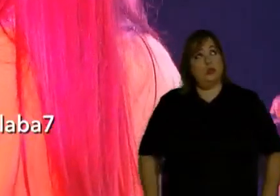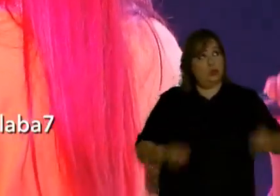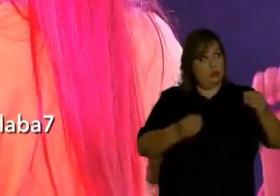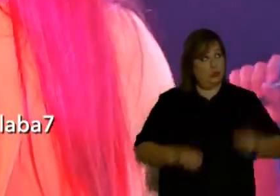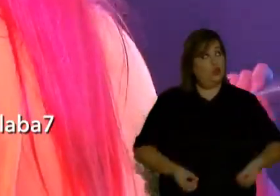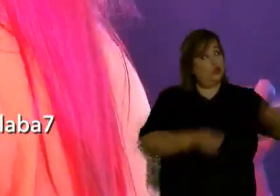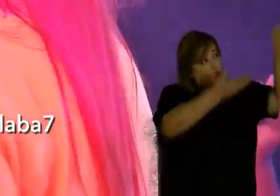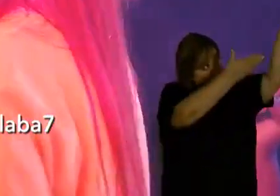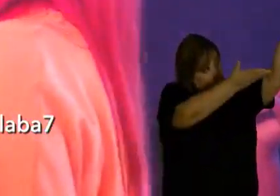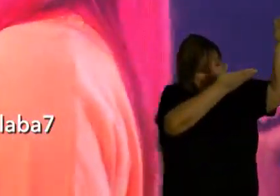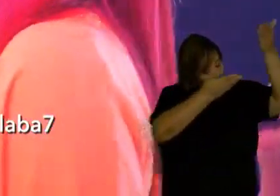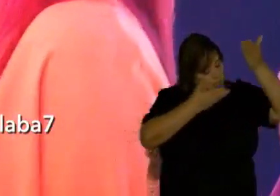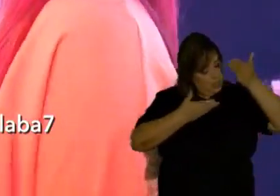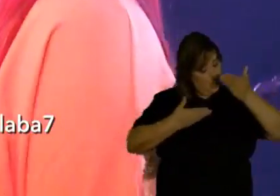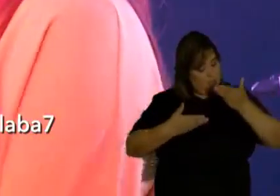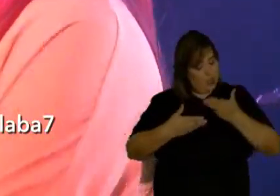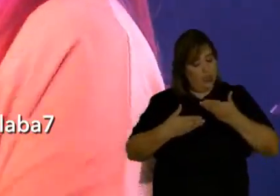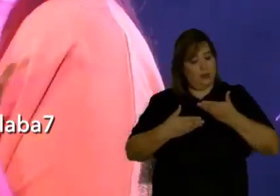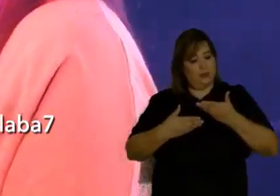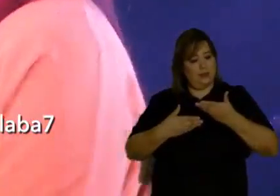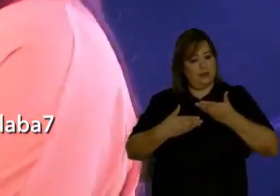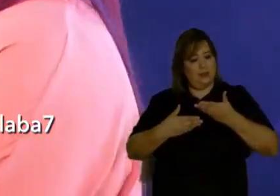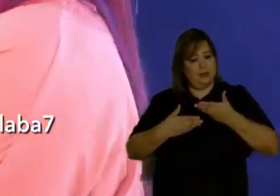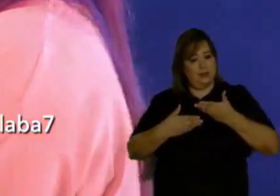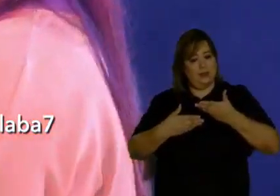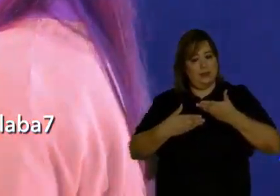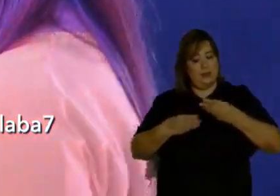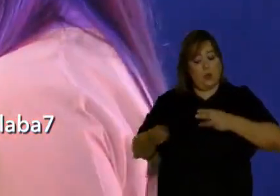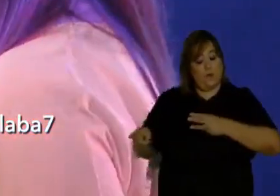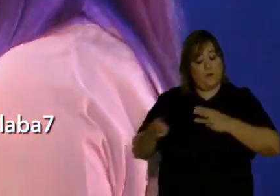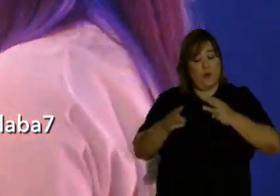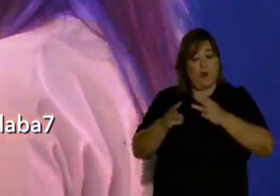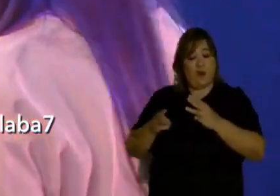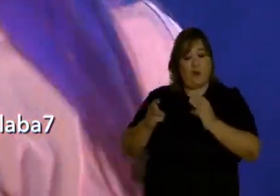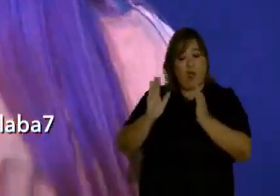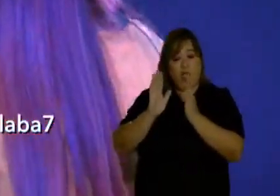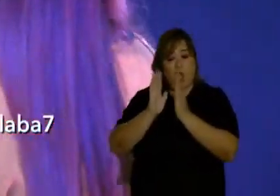me dijiste, mi casa es.